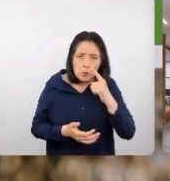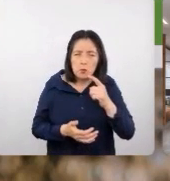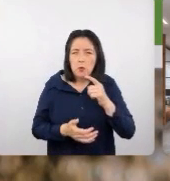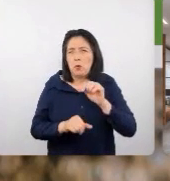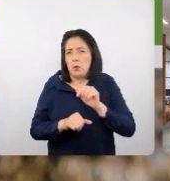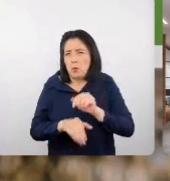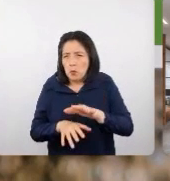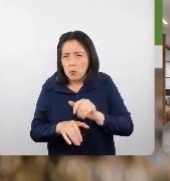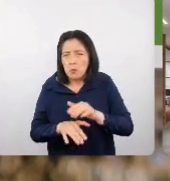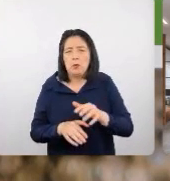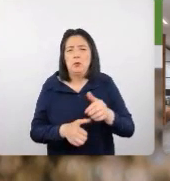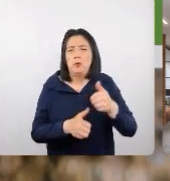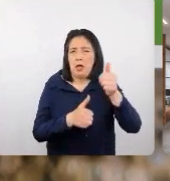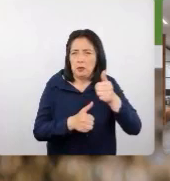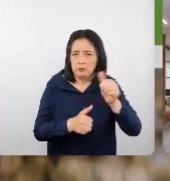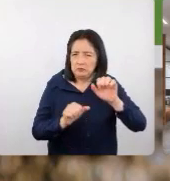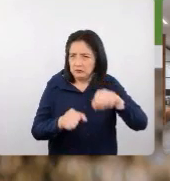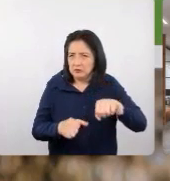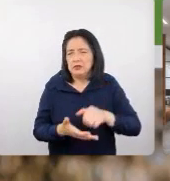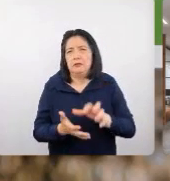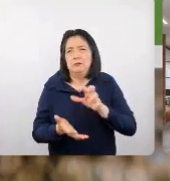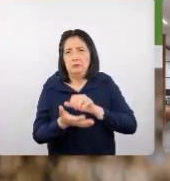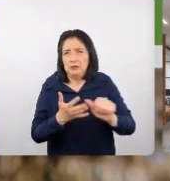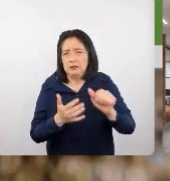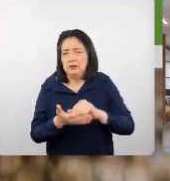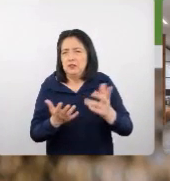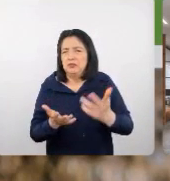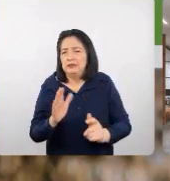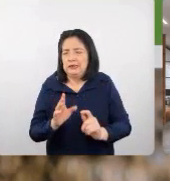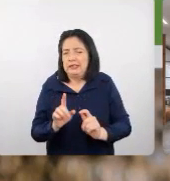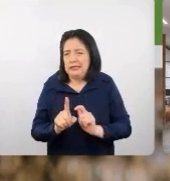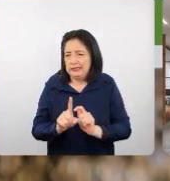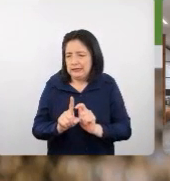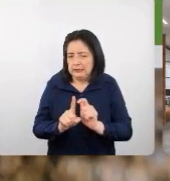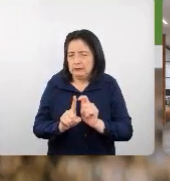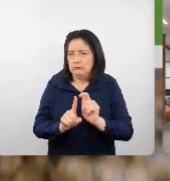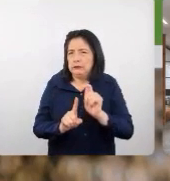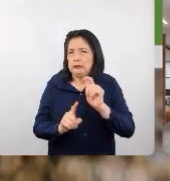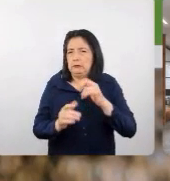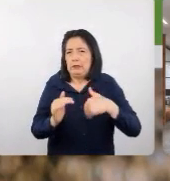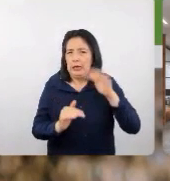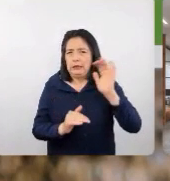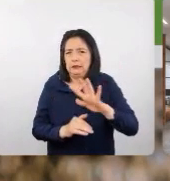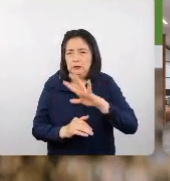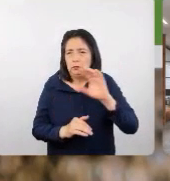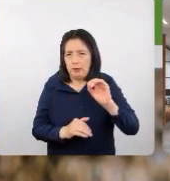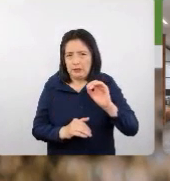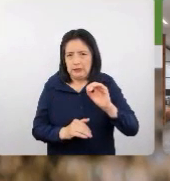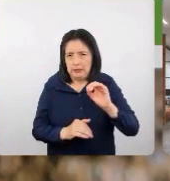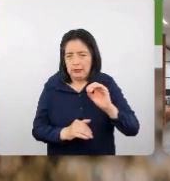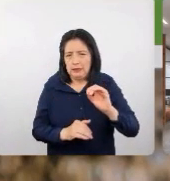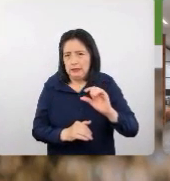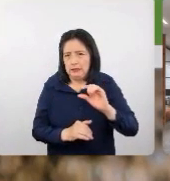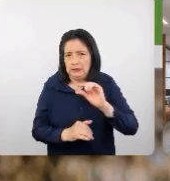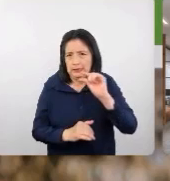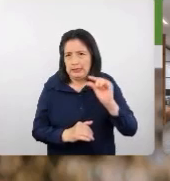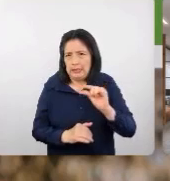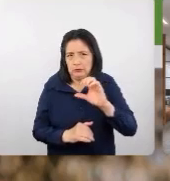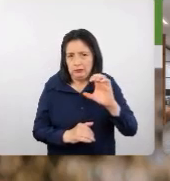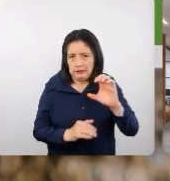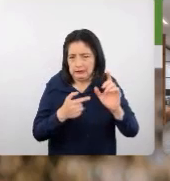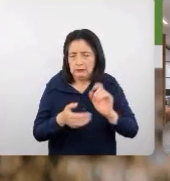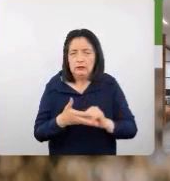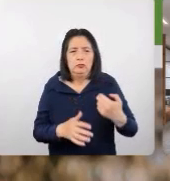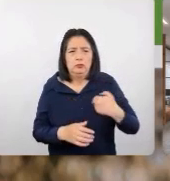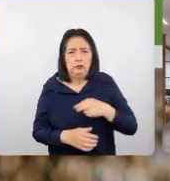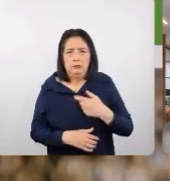y agosto son meses donde las temperaturas superan los 50 grados Celsius. Hemos llegado nosotros